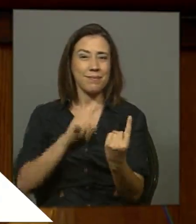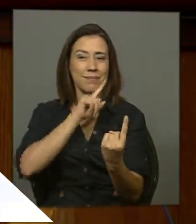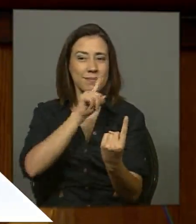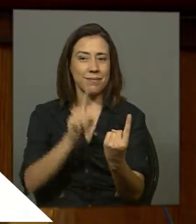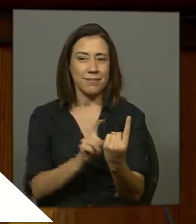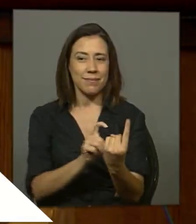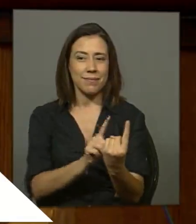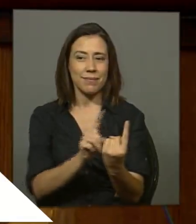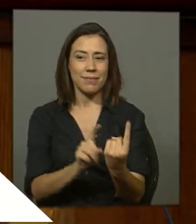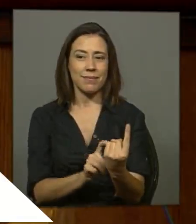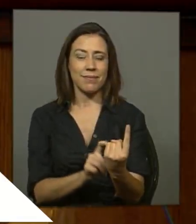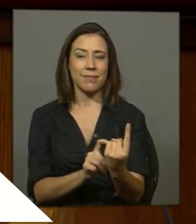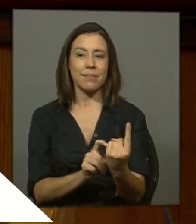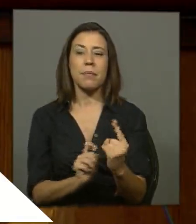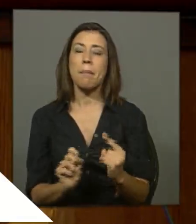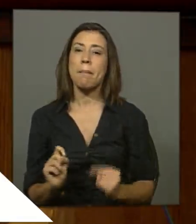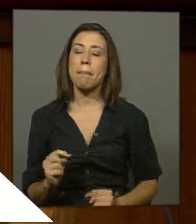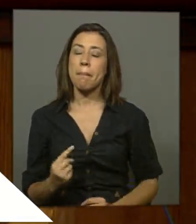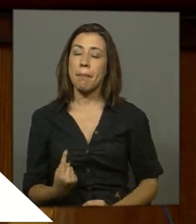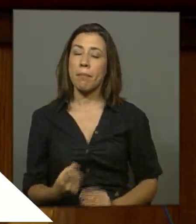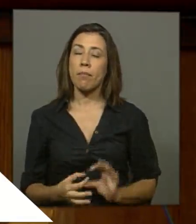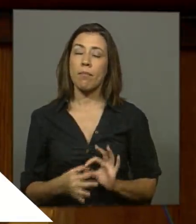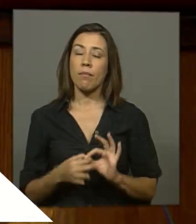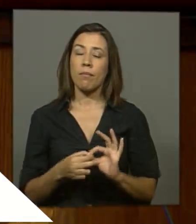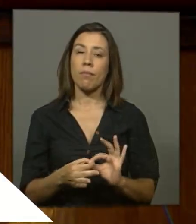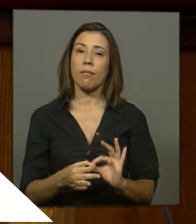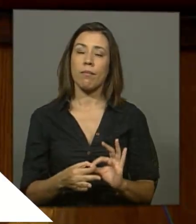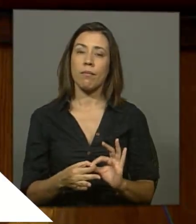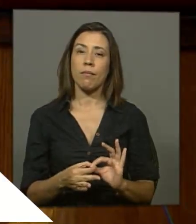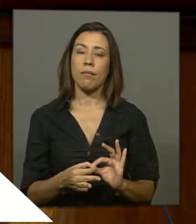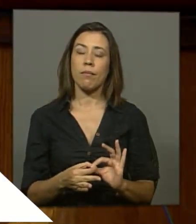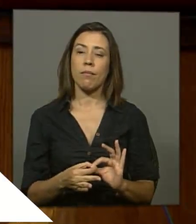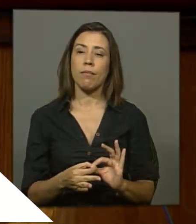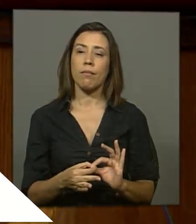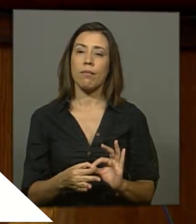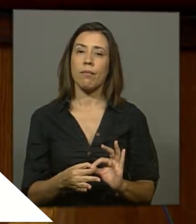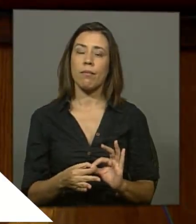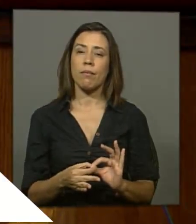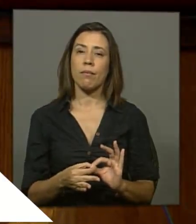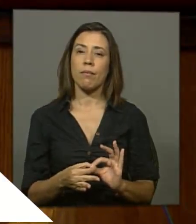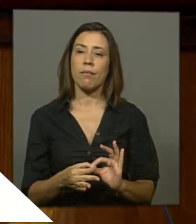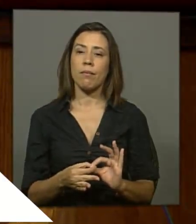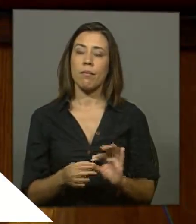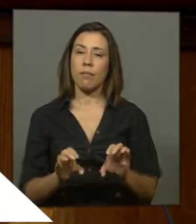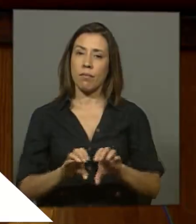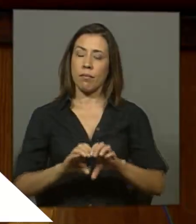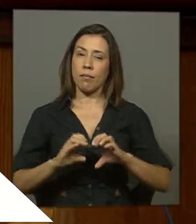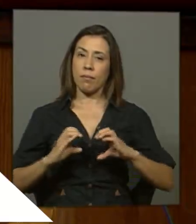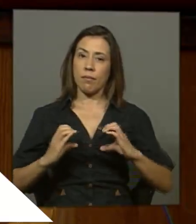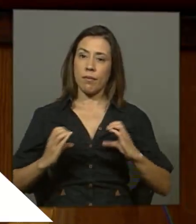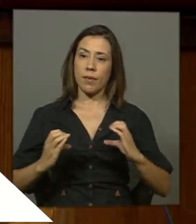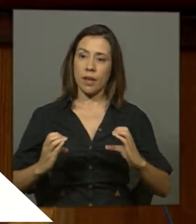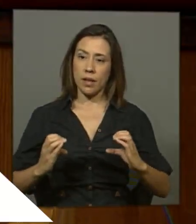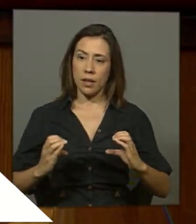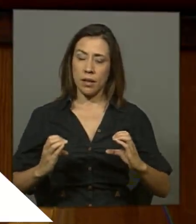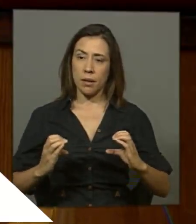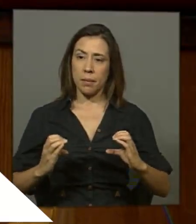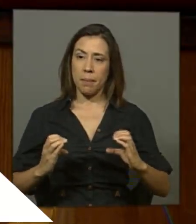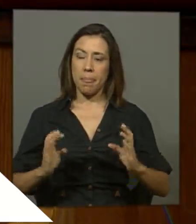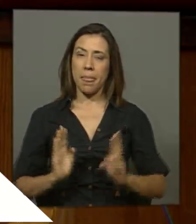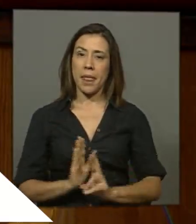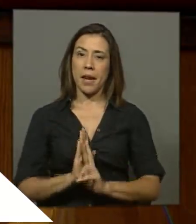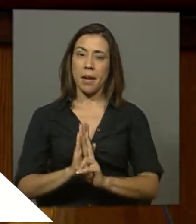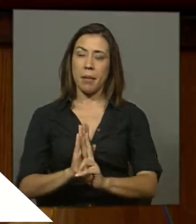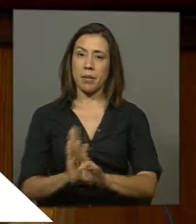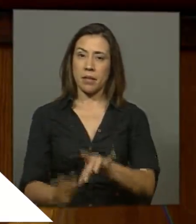interpelación en primer lugar Agradeciendo a esta alta corporación representante